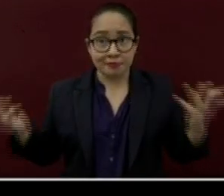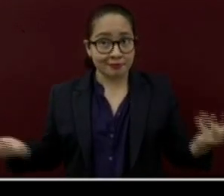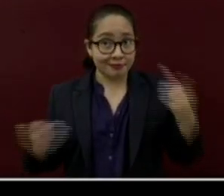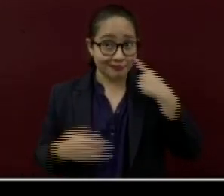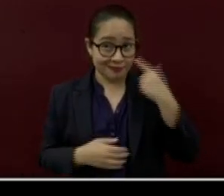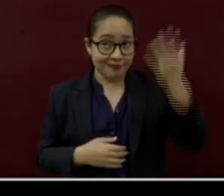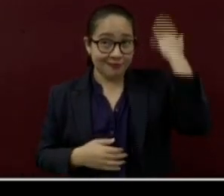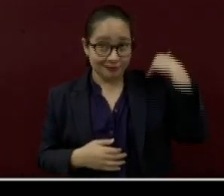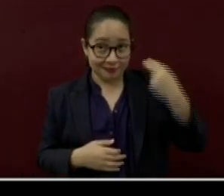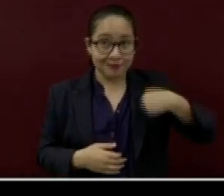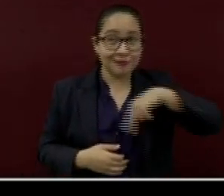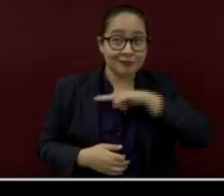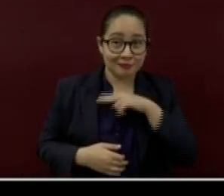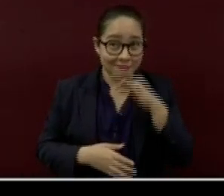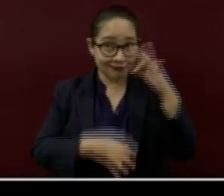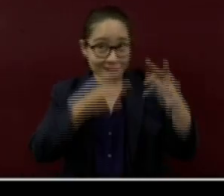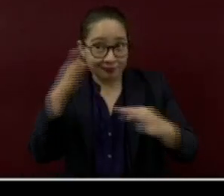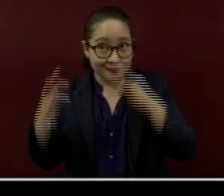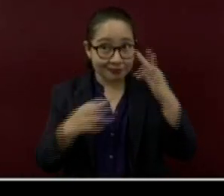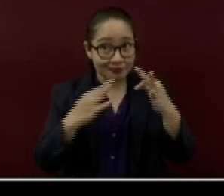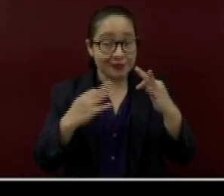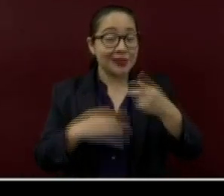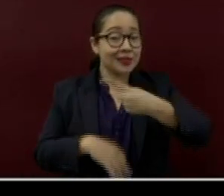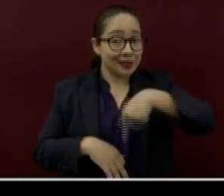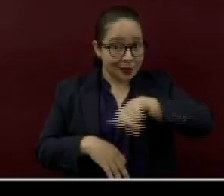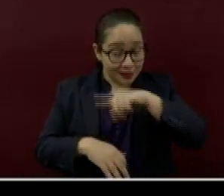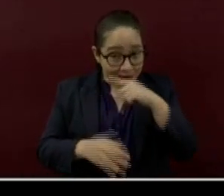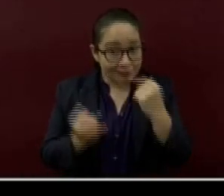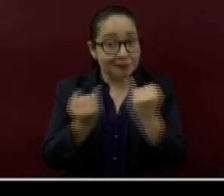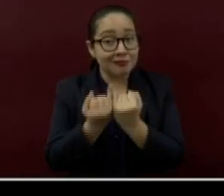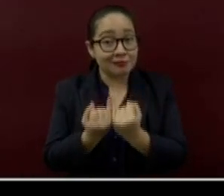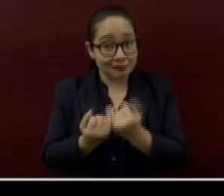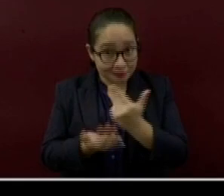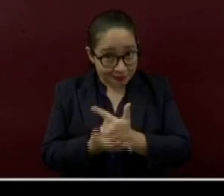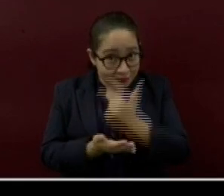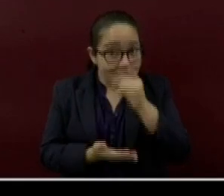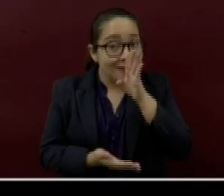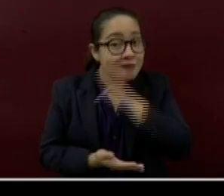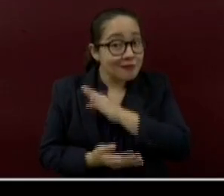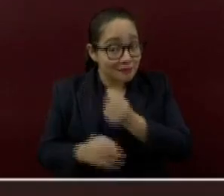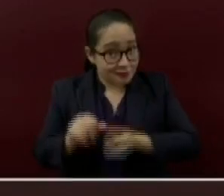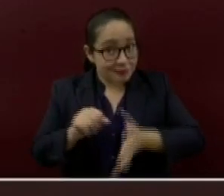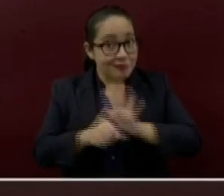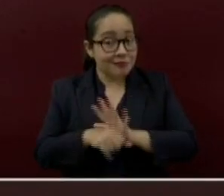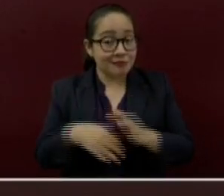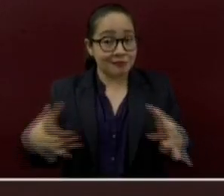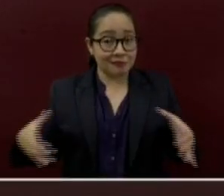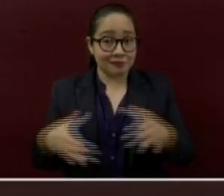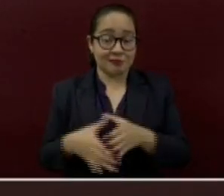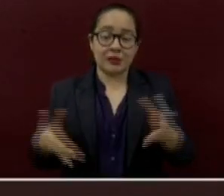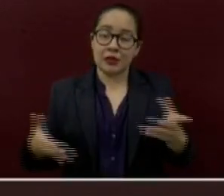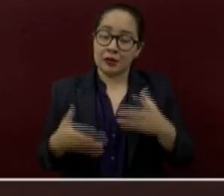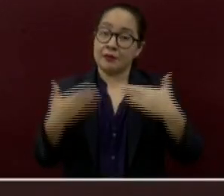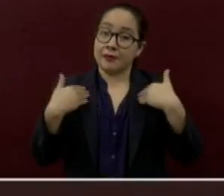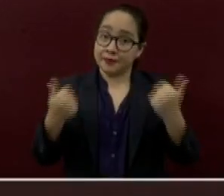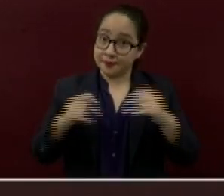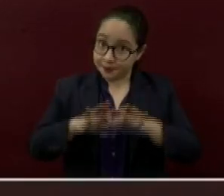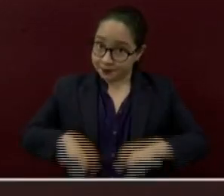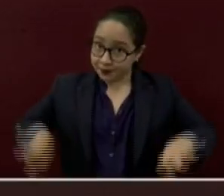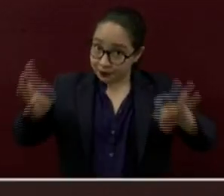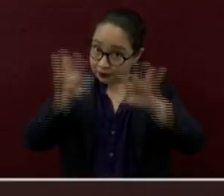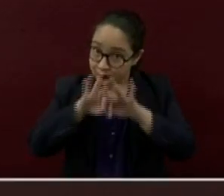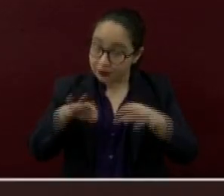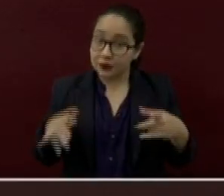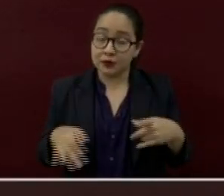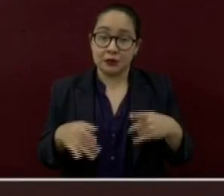mencionando y sin embargo su padecimiento también se complicó es importante que entendamos que en cualquier persona